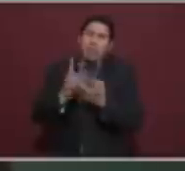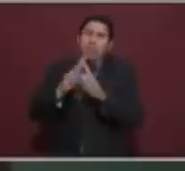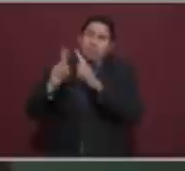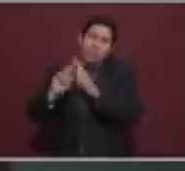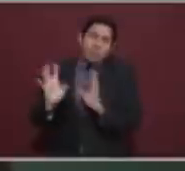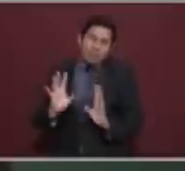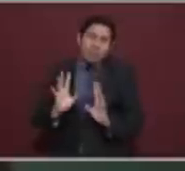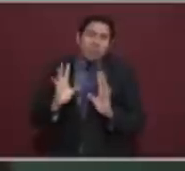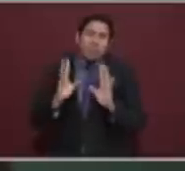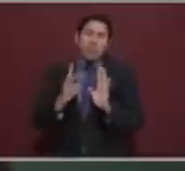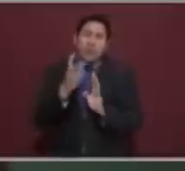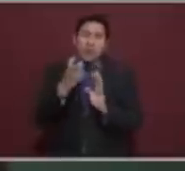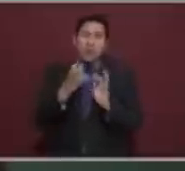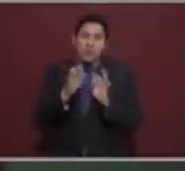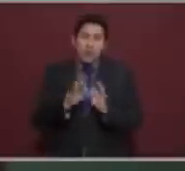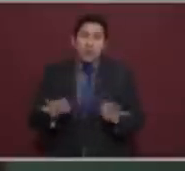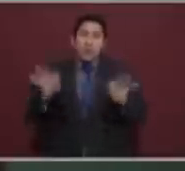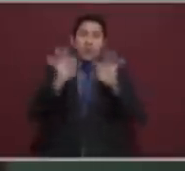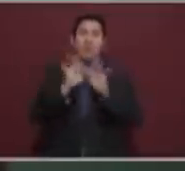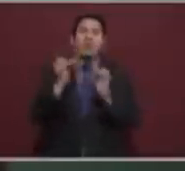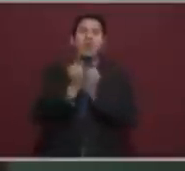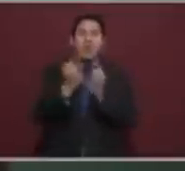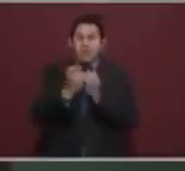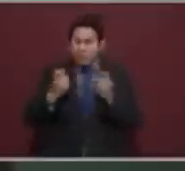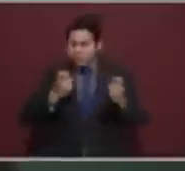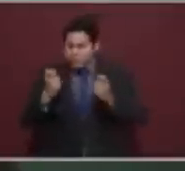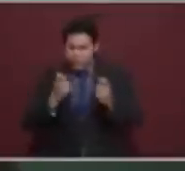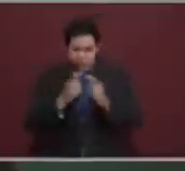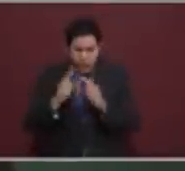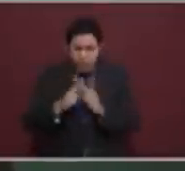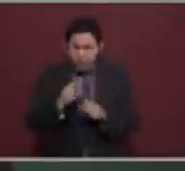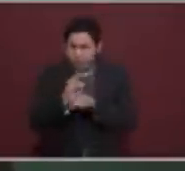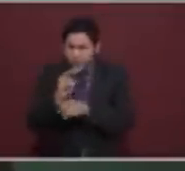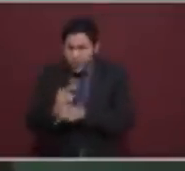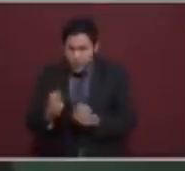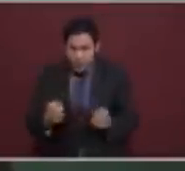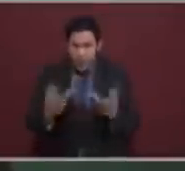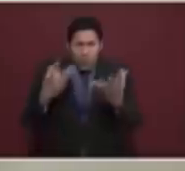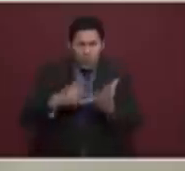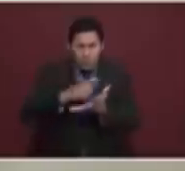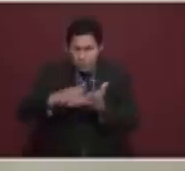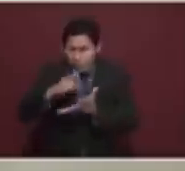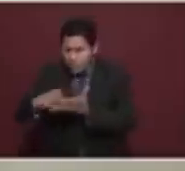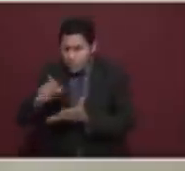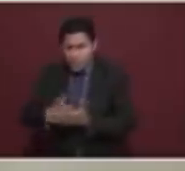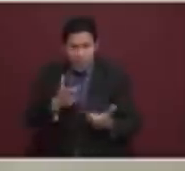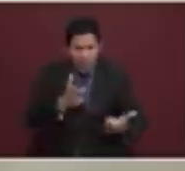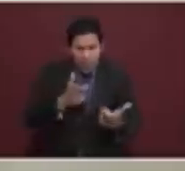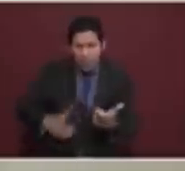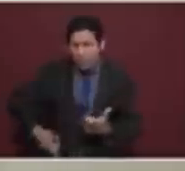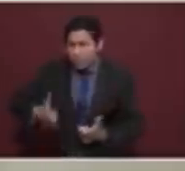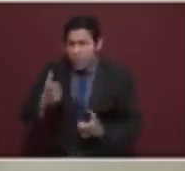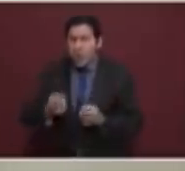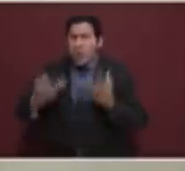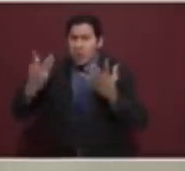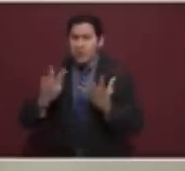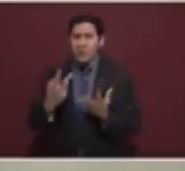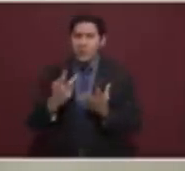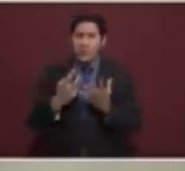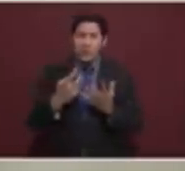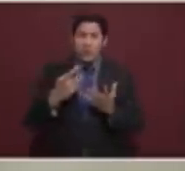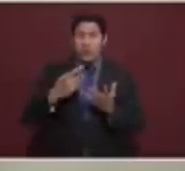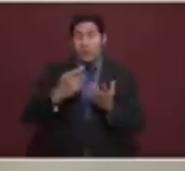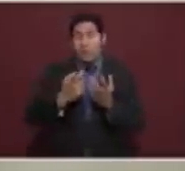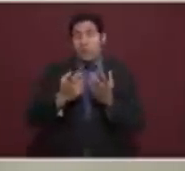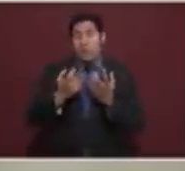rigor la compra en volumen de armamento llevar a cabo un registro actualmente se